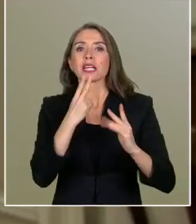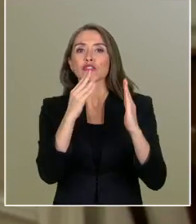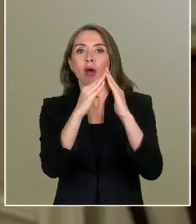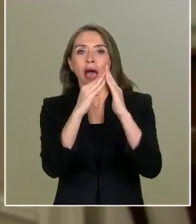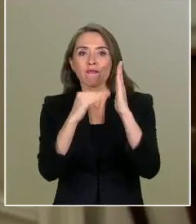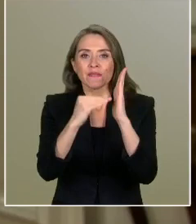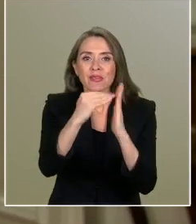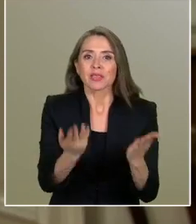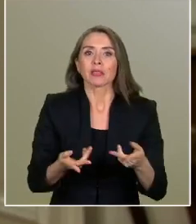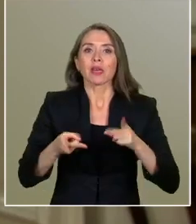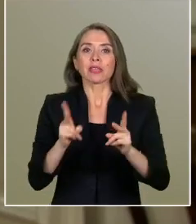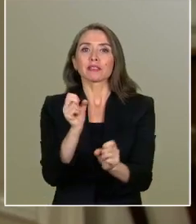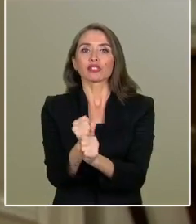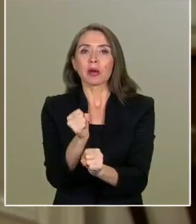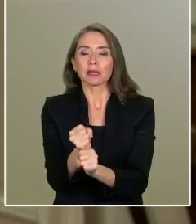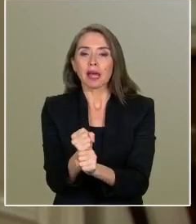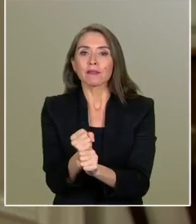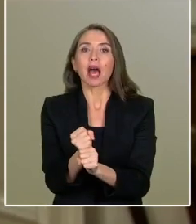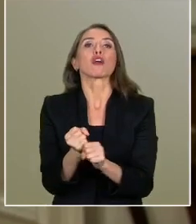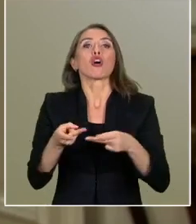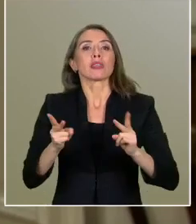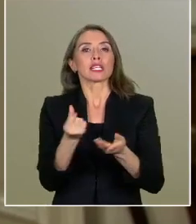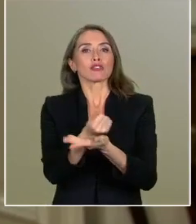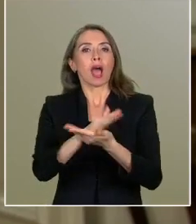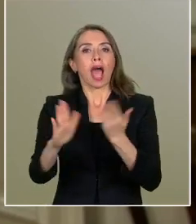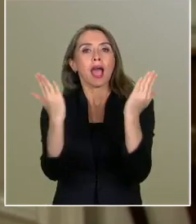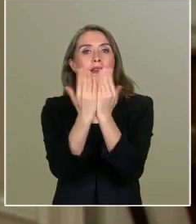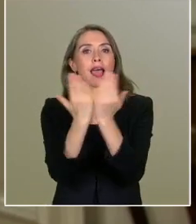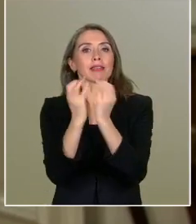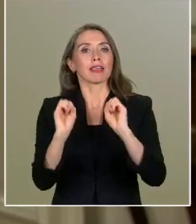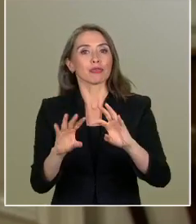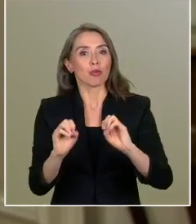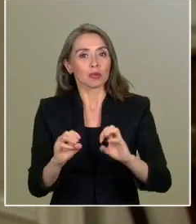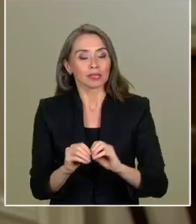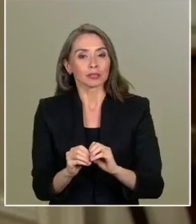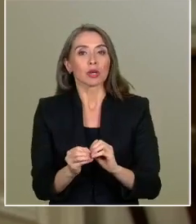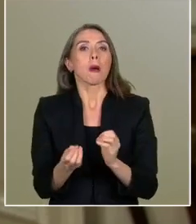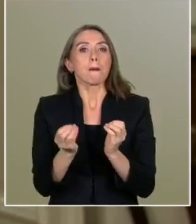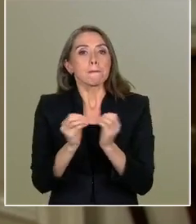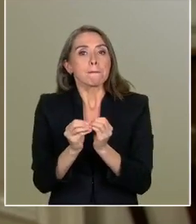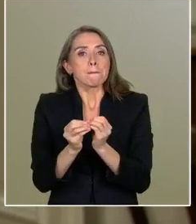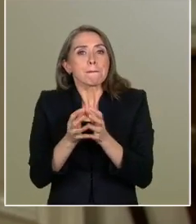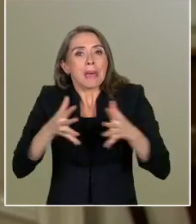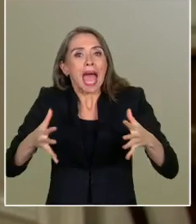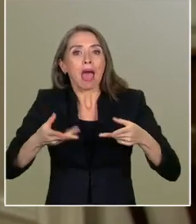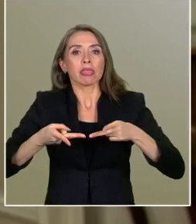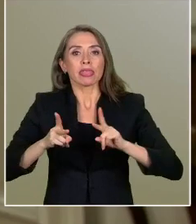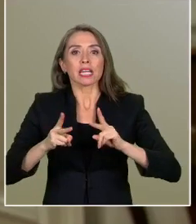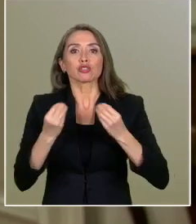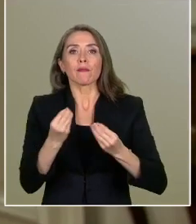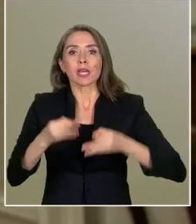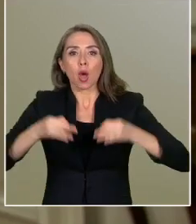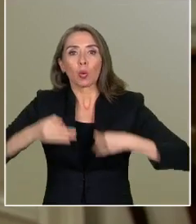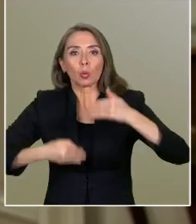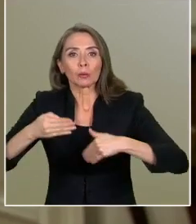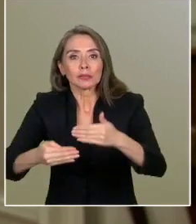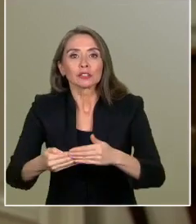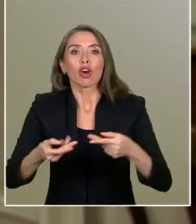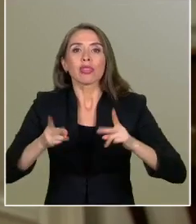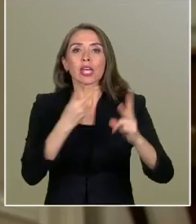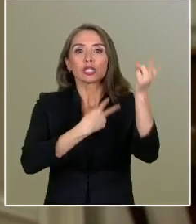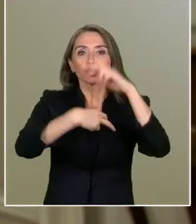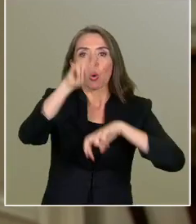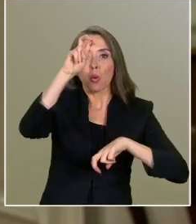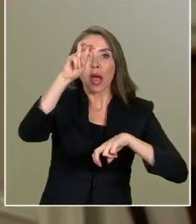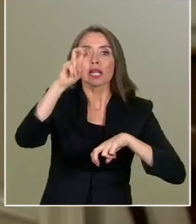vivienda al trabajo oa la gratuidad en la educación amplia el derecho al debido proceso el derecho a huelga el